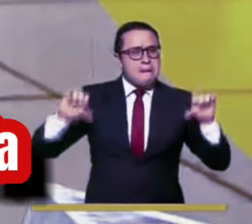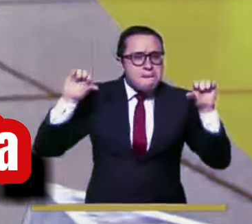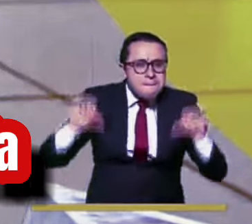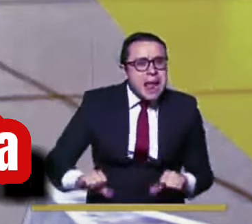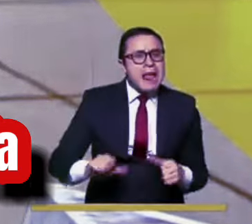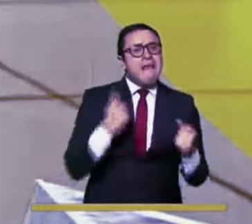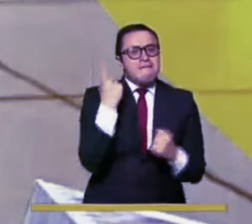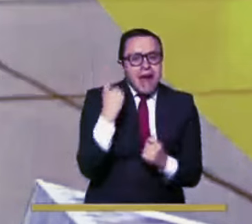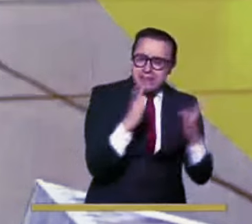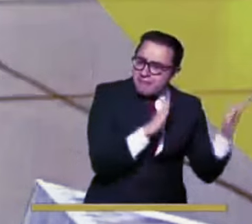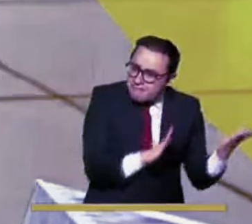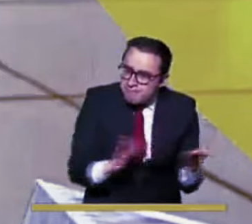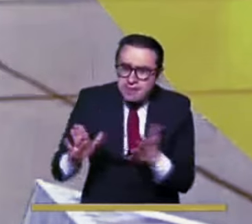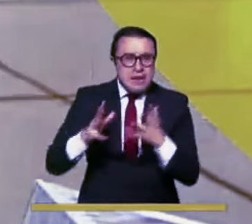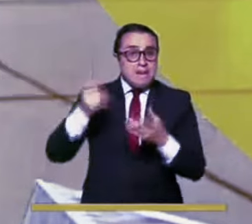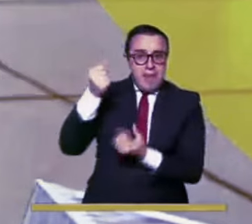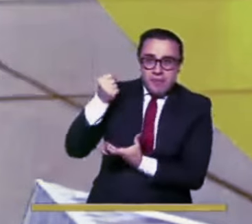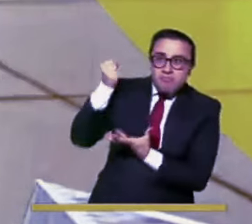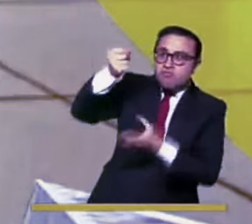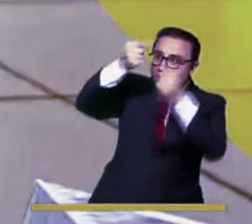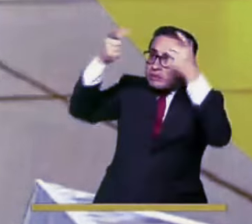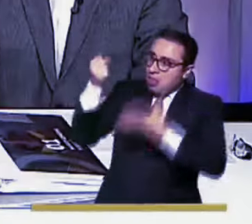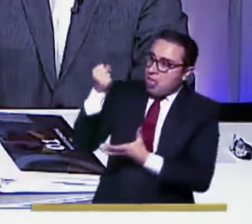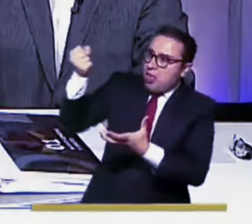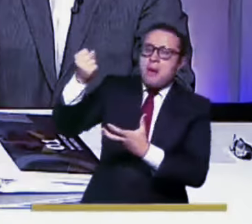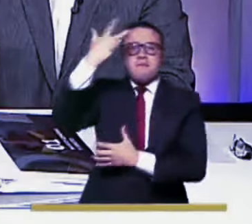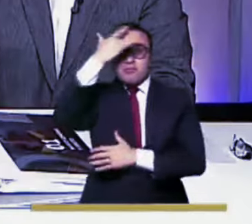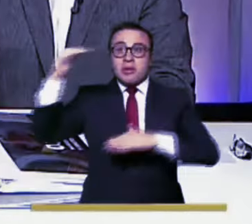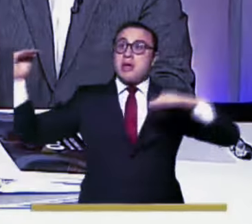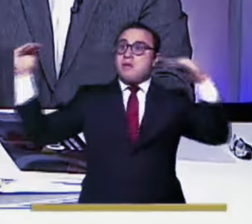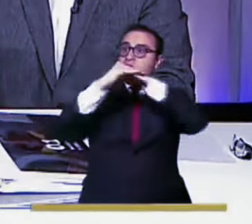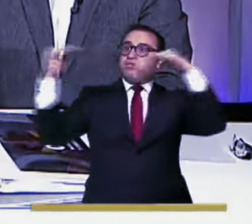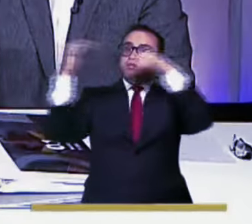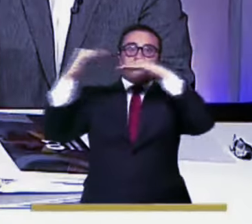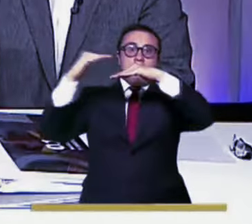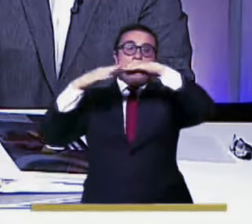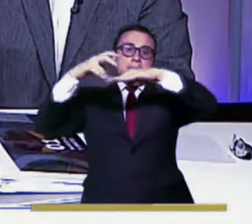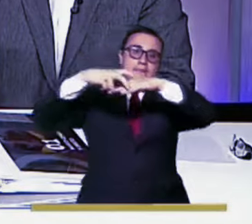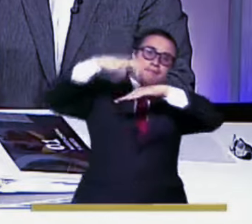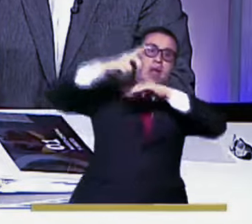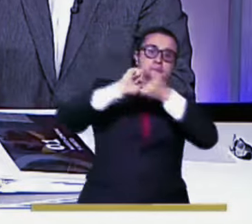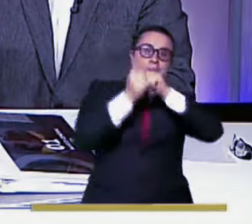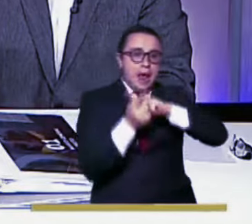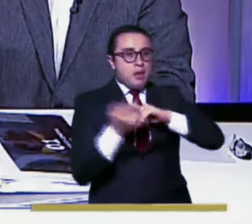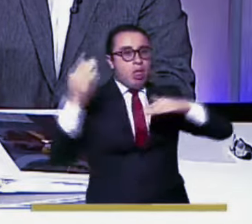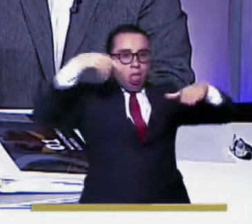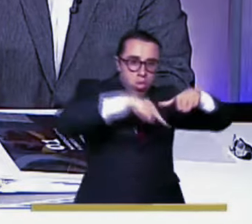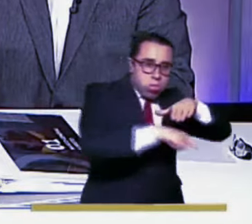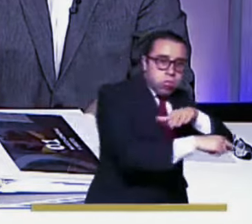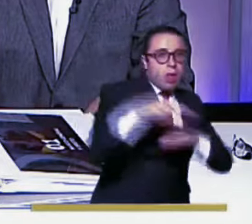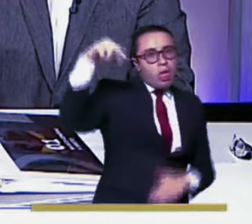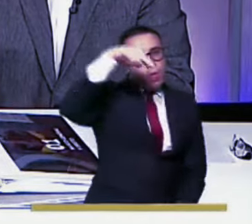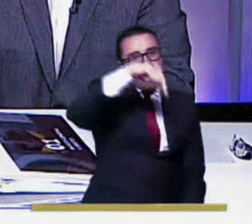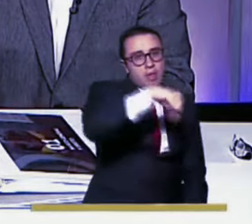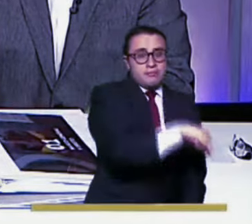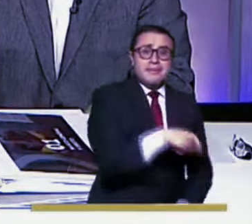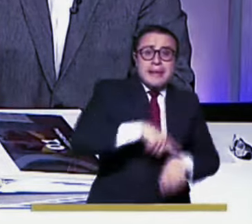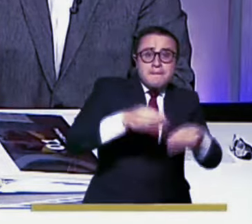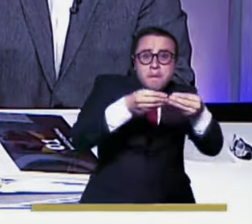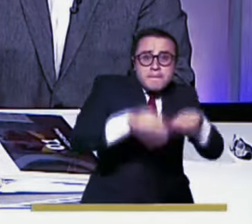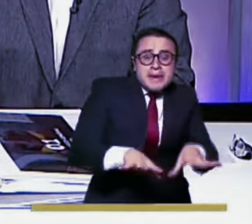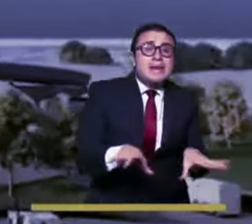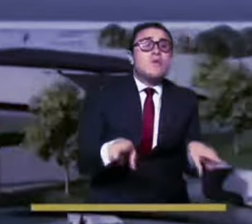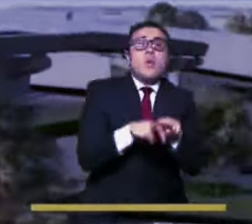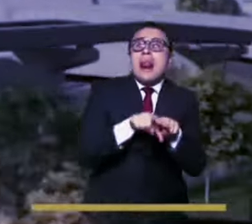público, con la ciudad, porque la demora entre las dos estaciones quita el tiempo que el metro debería ahorrar si se tomaran, por ejemplo,